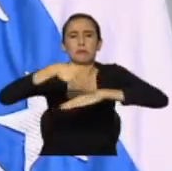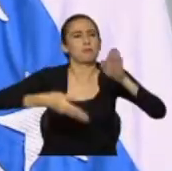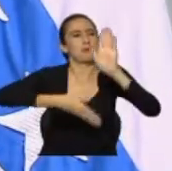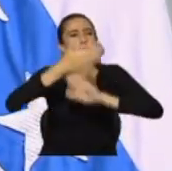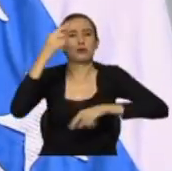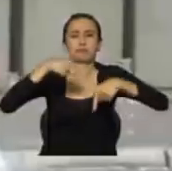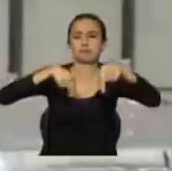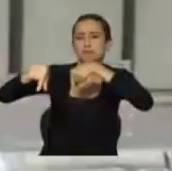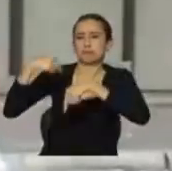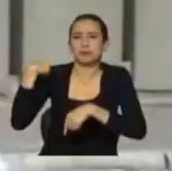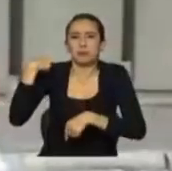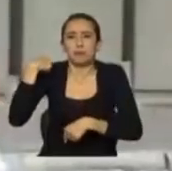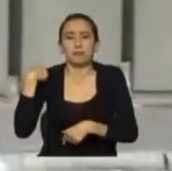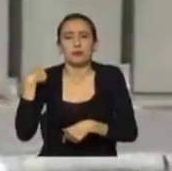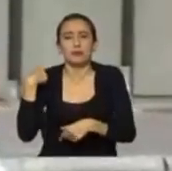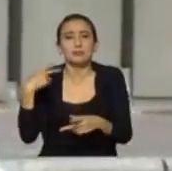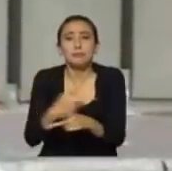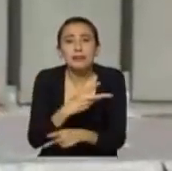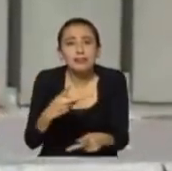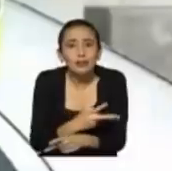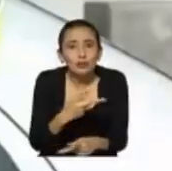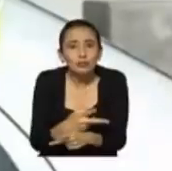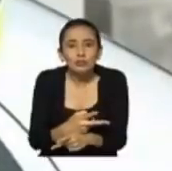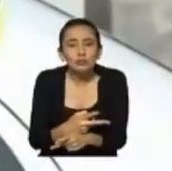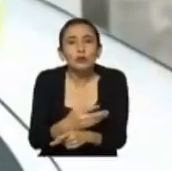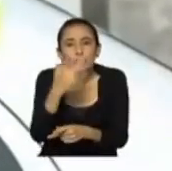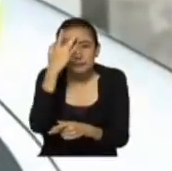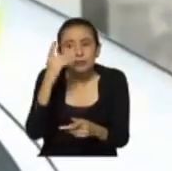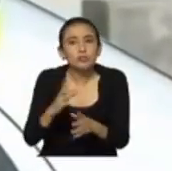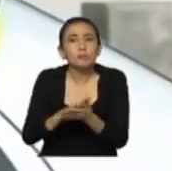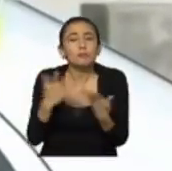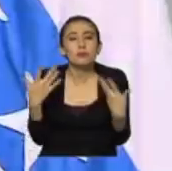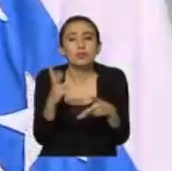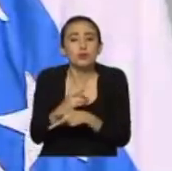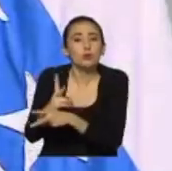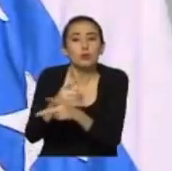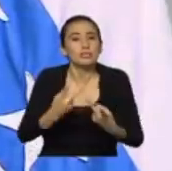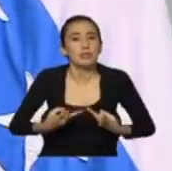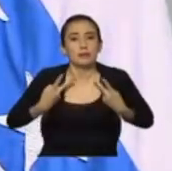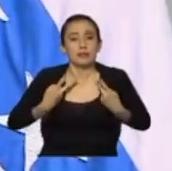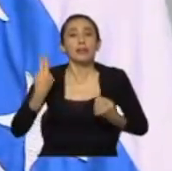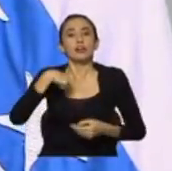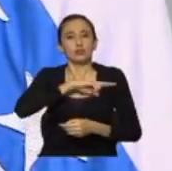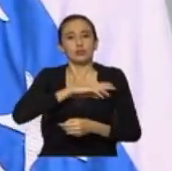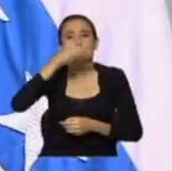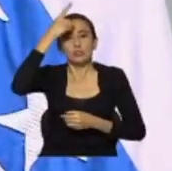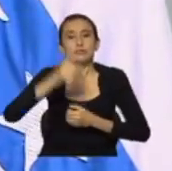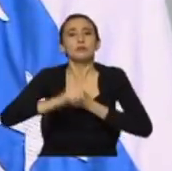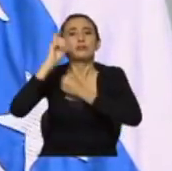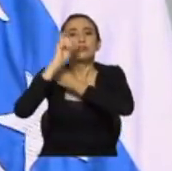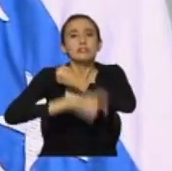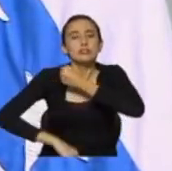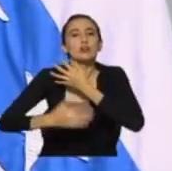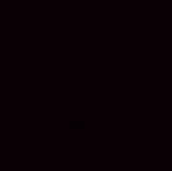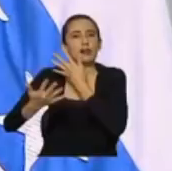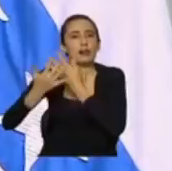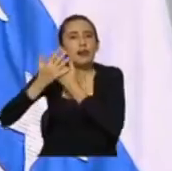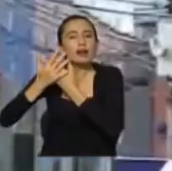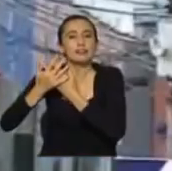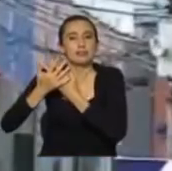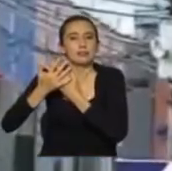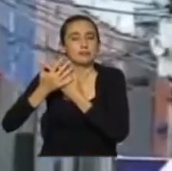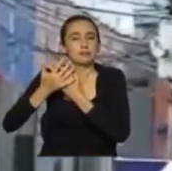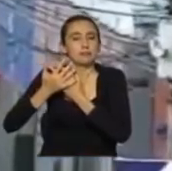la vida nos hemos visto obligados a sancionar drásticamente con multas y hasta cárcel a quienes reinciden